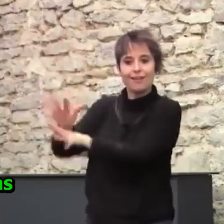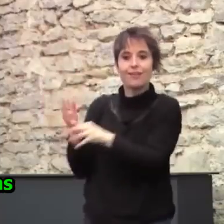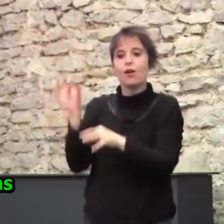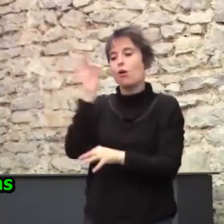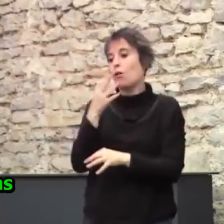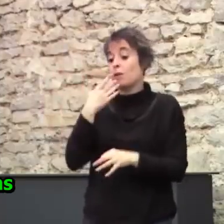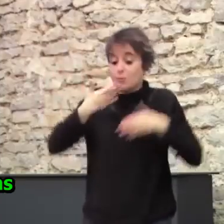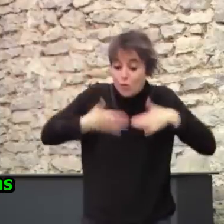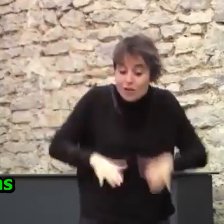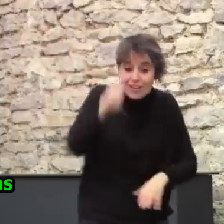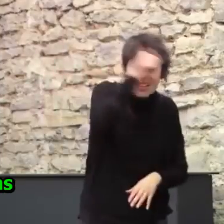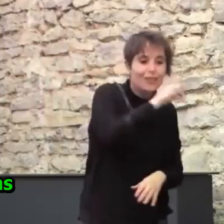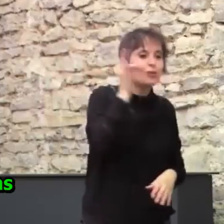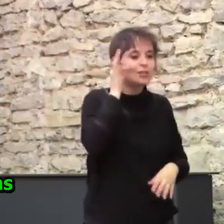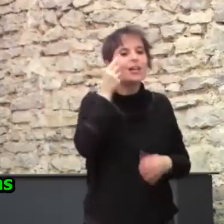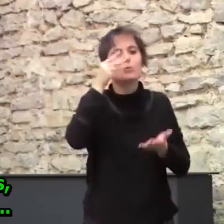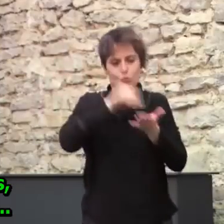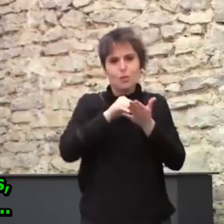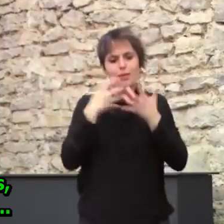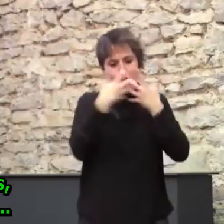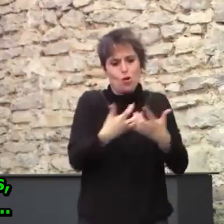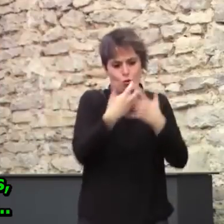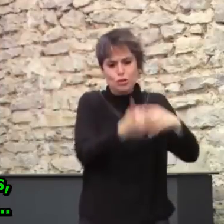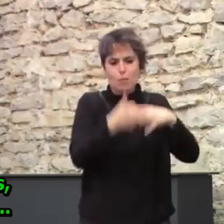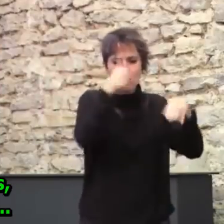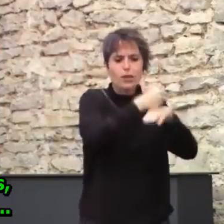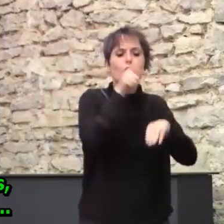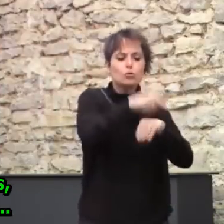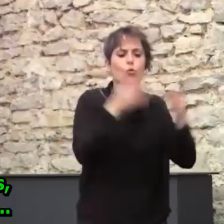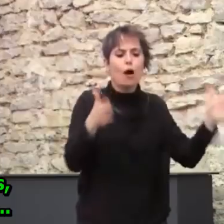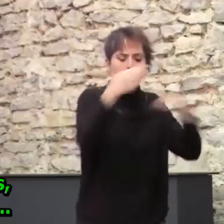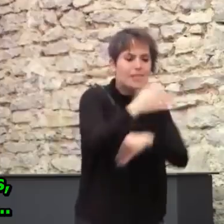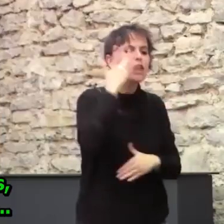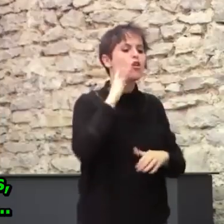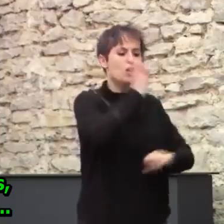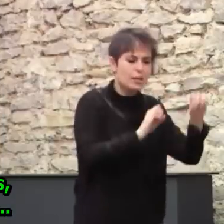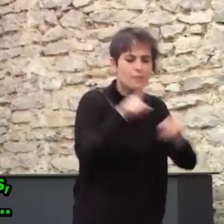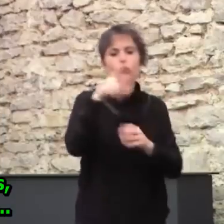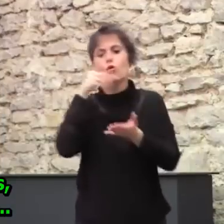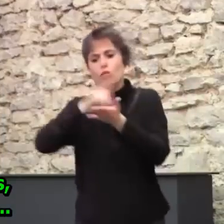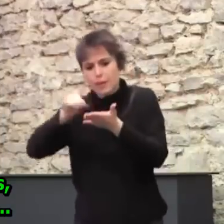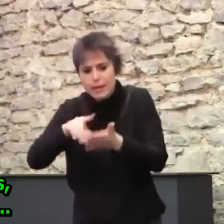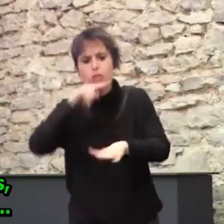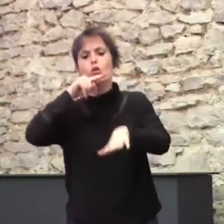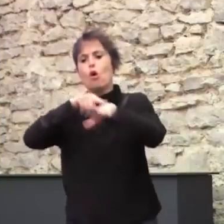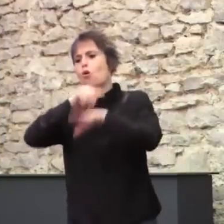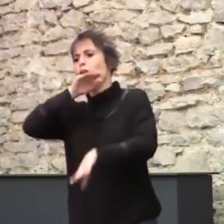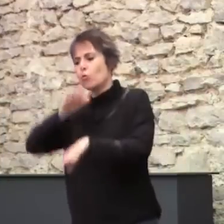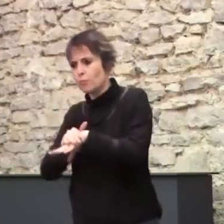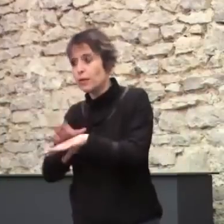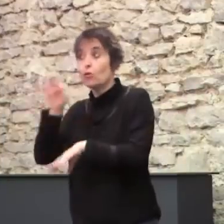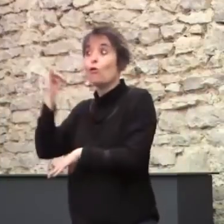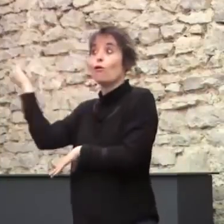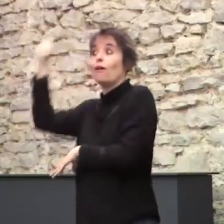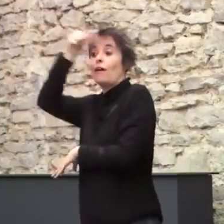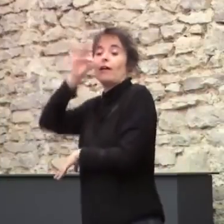también con los hijos y con las hijas se tienen luchas de poder, ¿no? Que recojas tu cuarto, que estudies, que hagas los deberes, que vengas a la hora que te he dicho, con nuestro jefe o